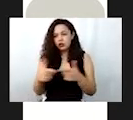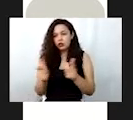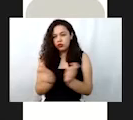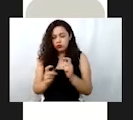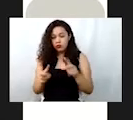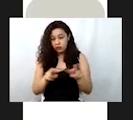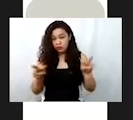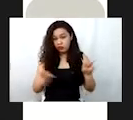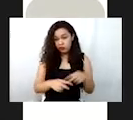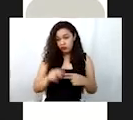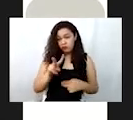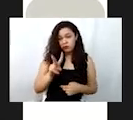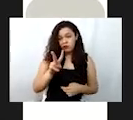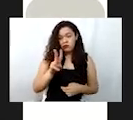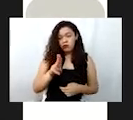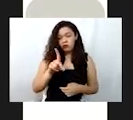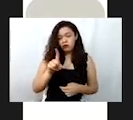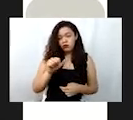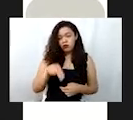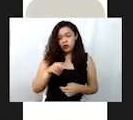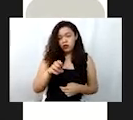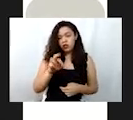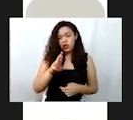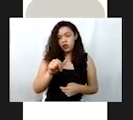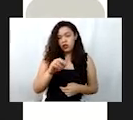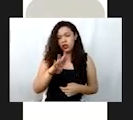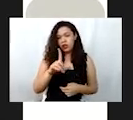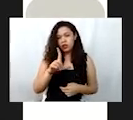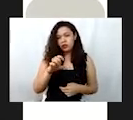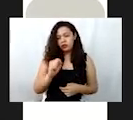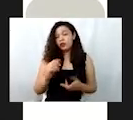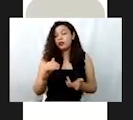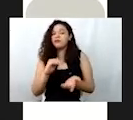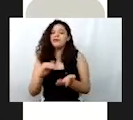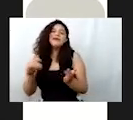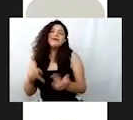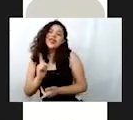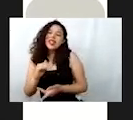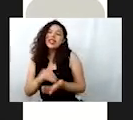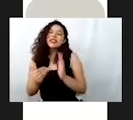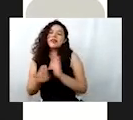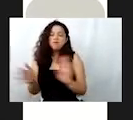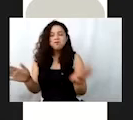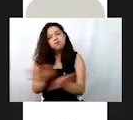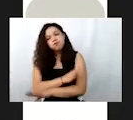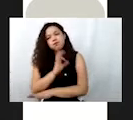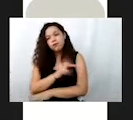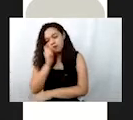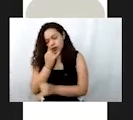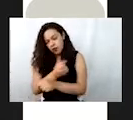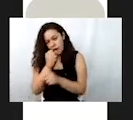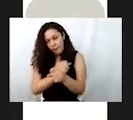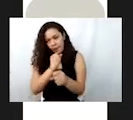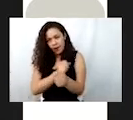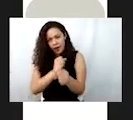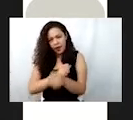las estrategias se pueden cambiar, ¿no? Las estrategias en términos de también aprender de las prácticas de